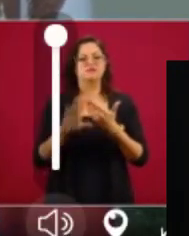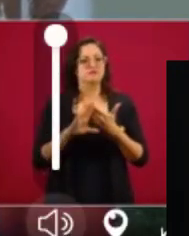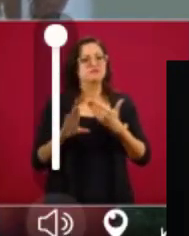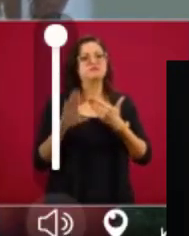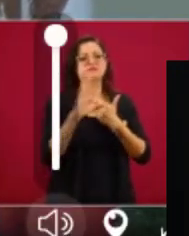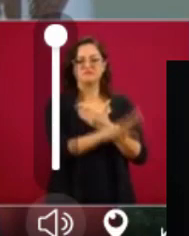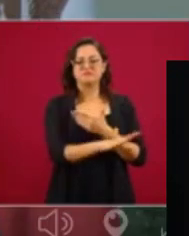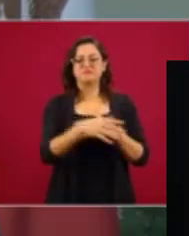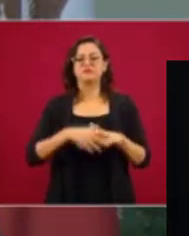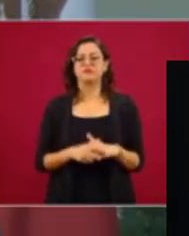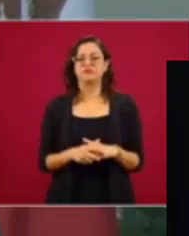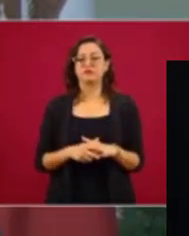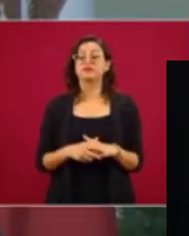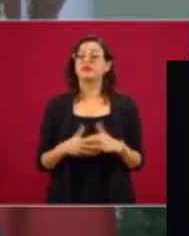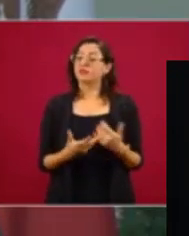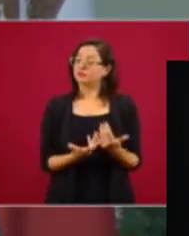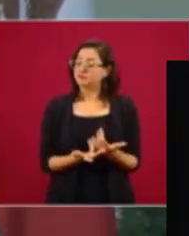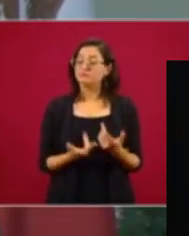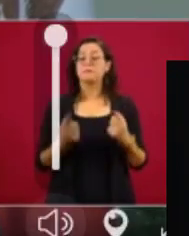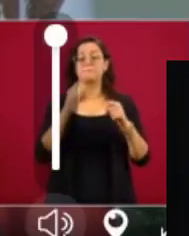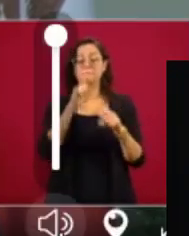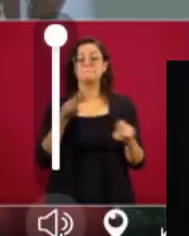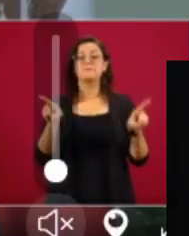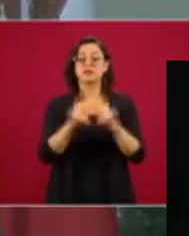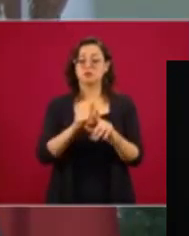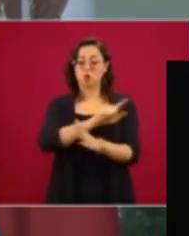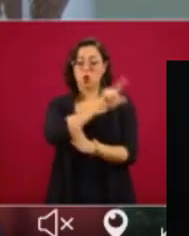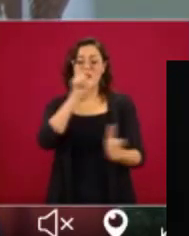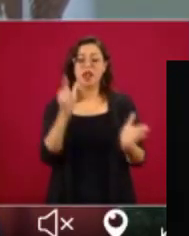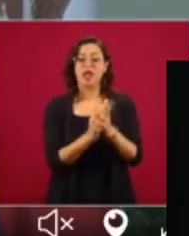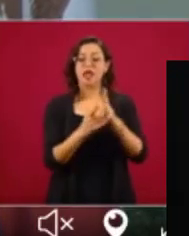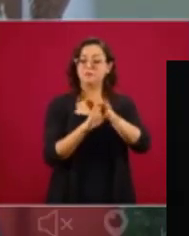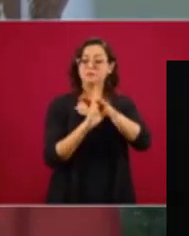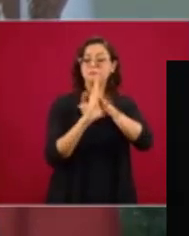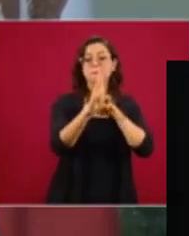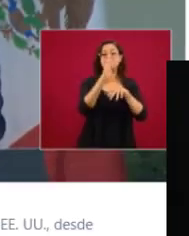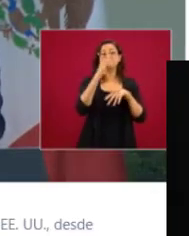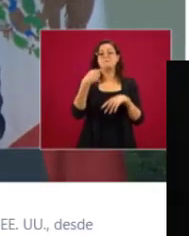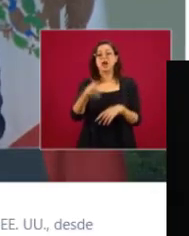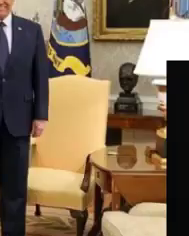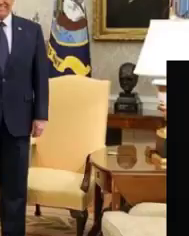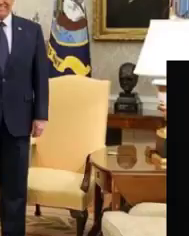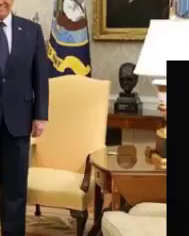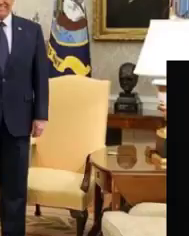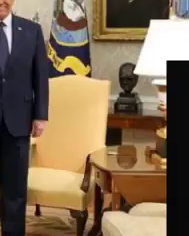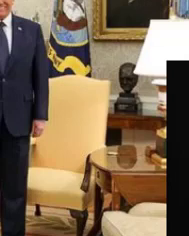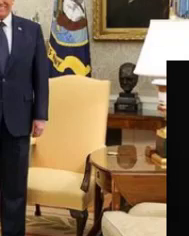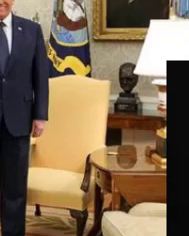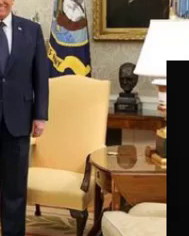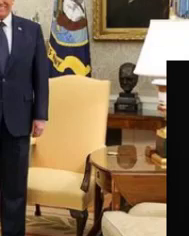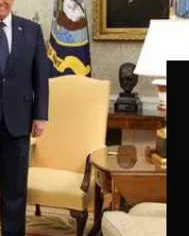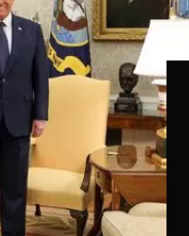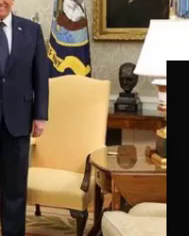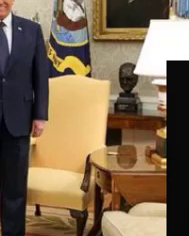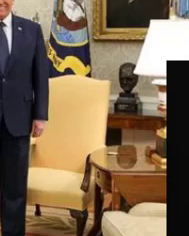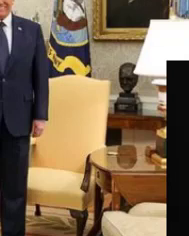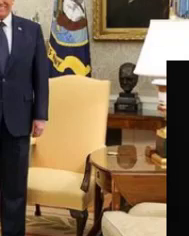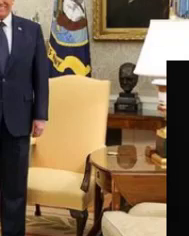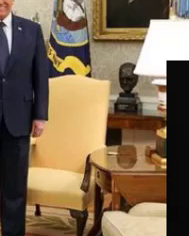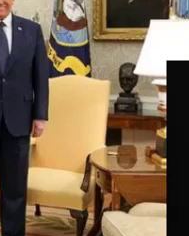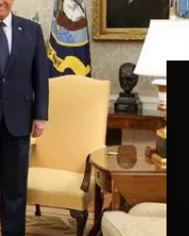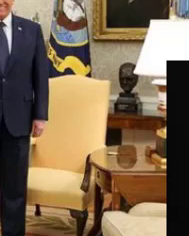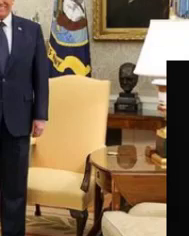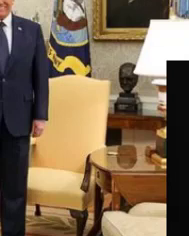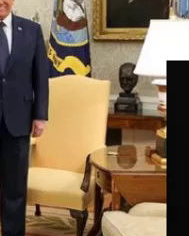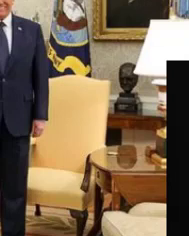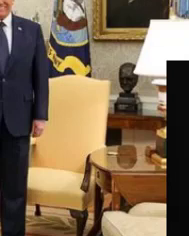que realmente protejan a la población. Bueno, ahorita vamos a regresar con lo que están en estos momentos que